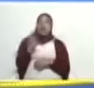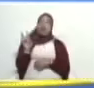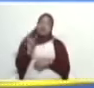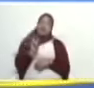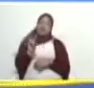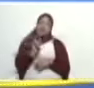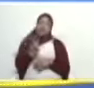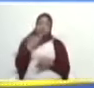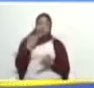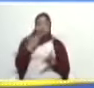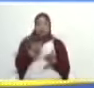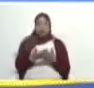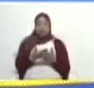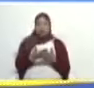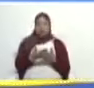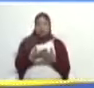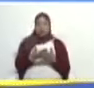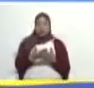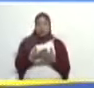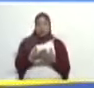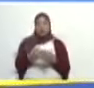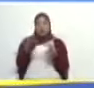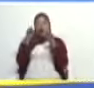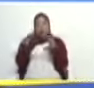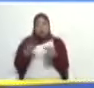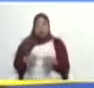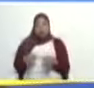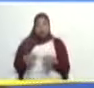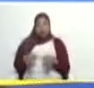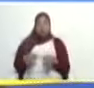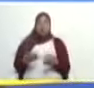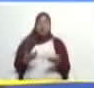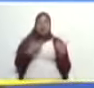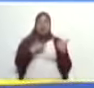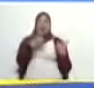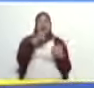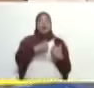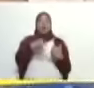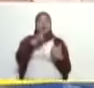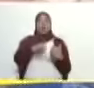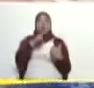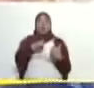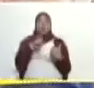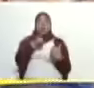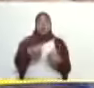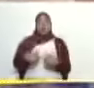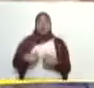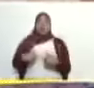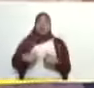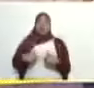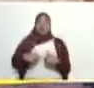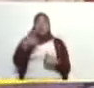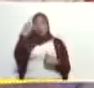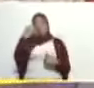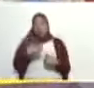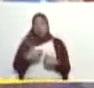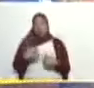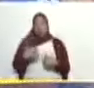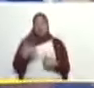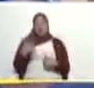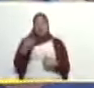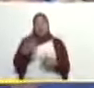ha venido derrotando con su fuerza, con su resistencia, con su sacrificio personal, ha venido